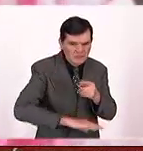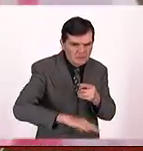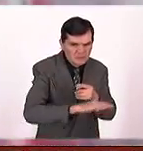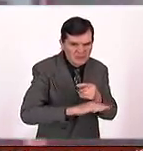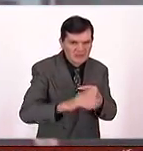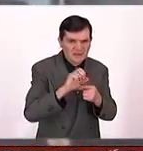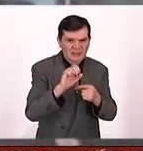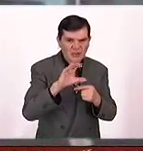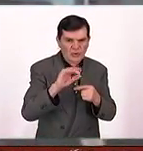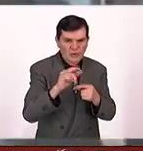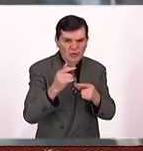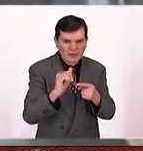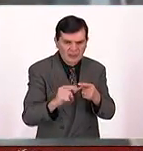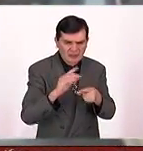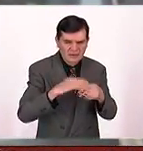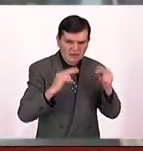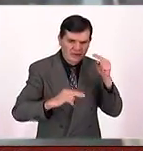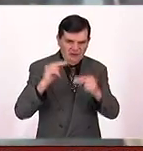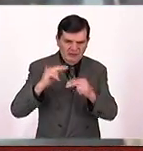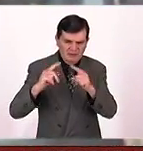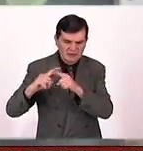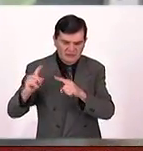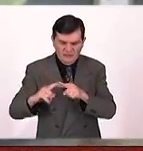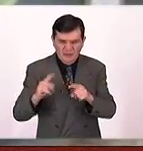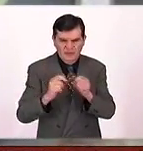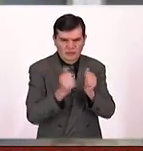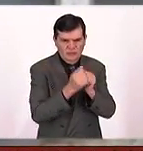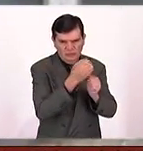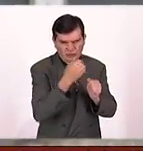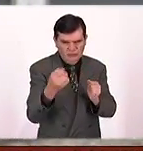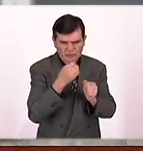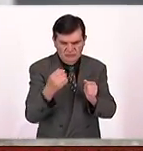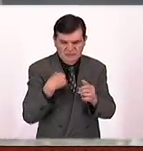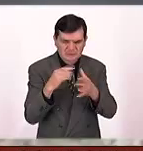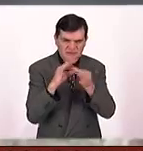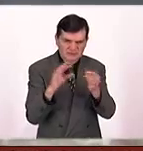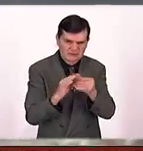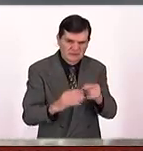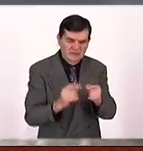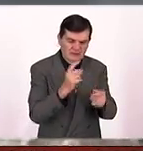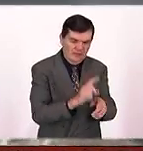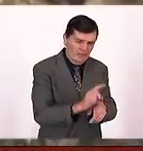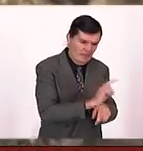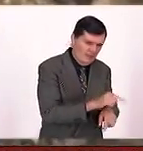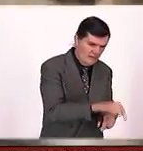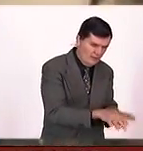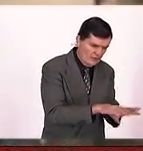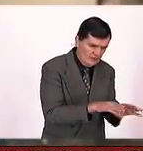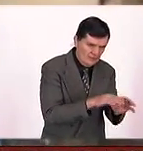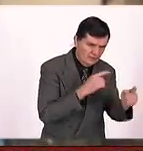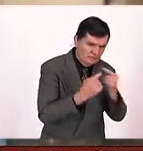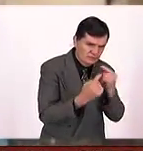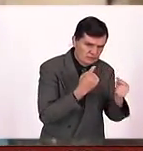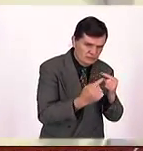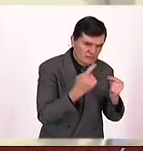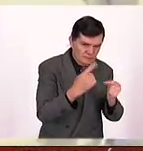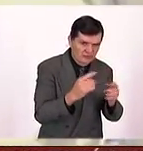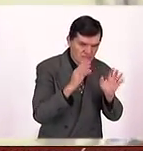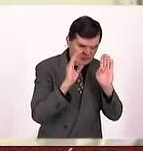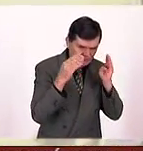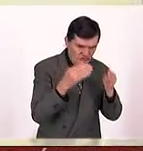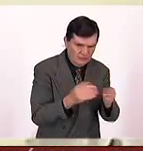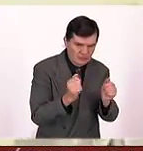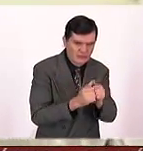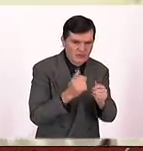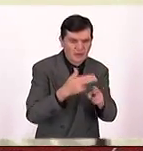la ecología a diferentes niveles de organización, y con esto me estoy refiriendo desde cómo interacciona un individuo en específico con